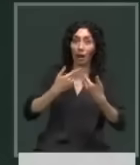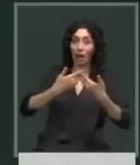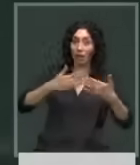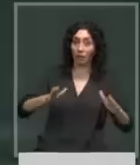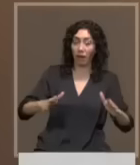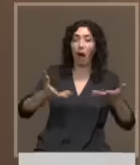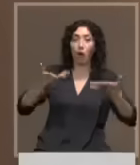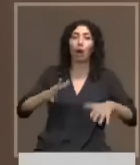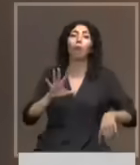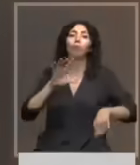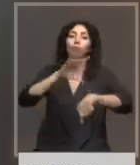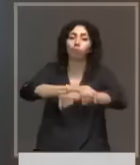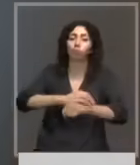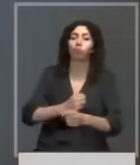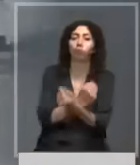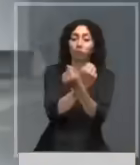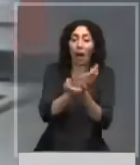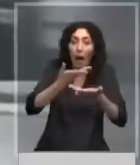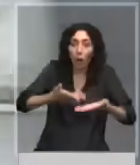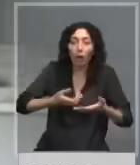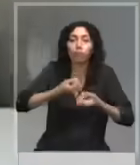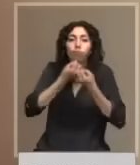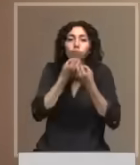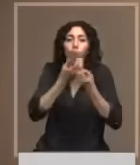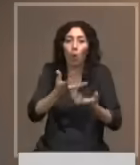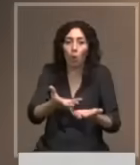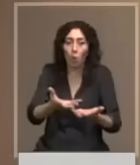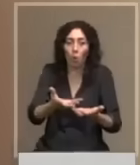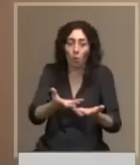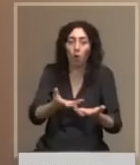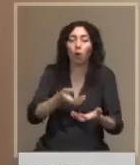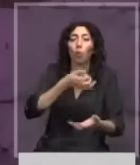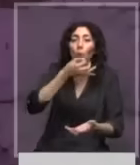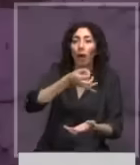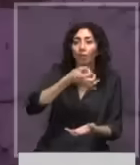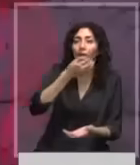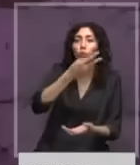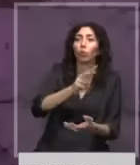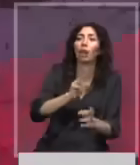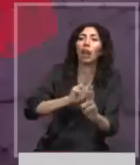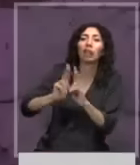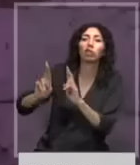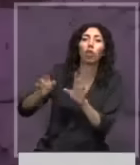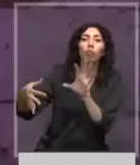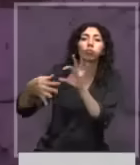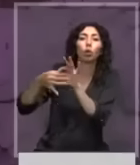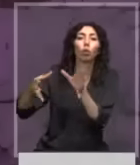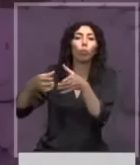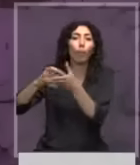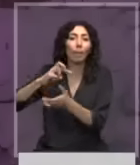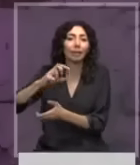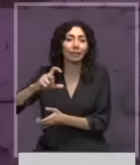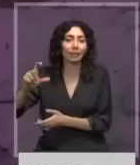y que declaró sobre su relación y la de otros con la organización brasileña.